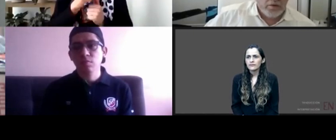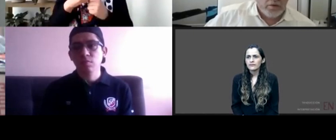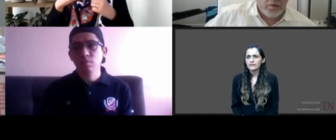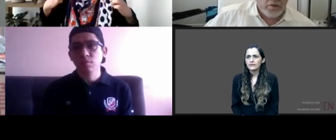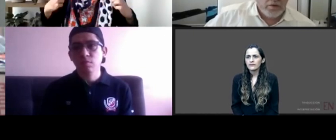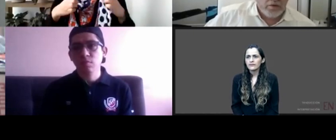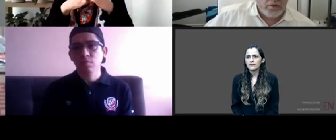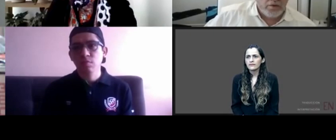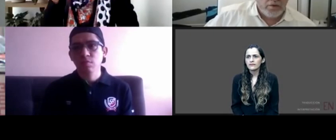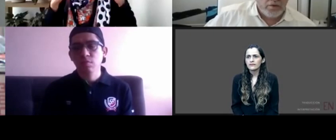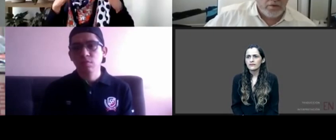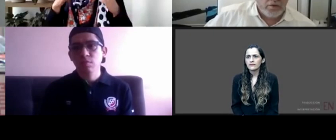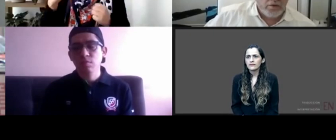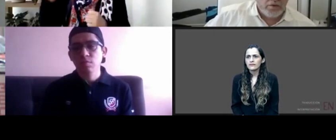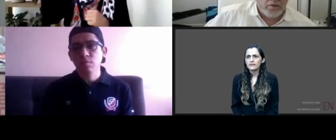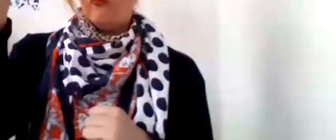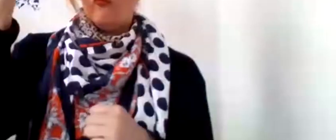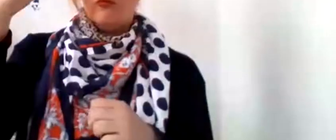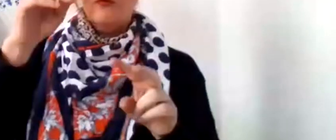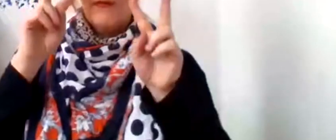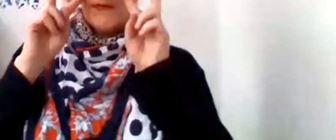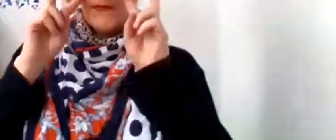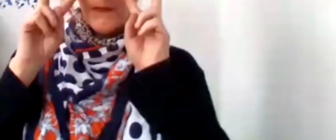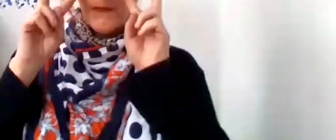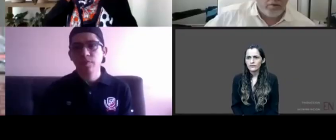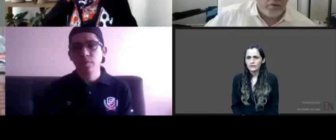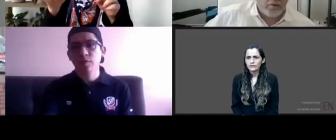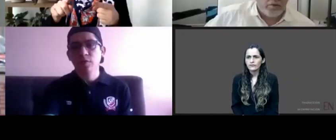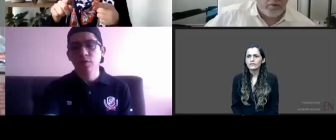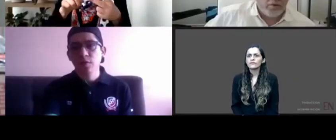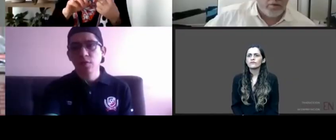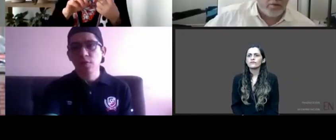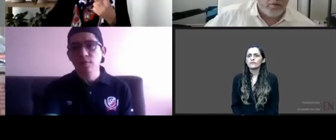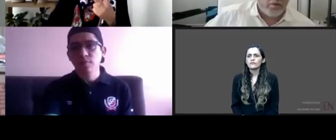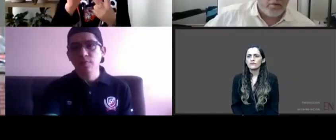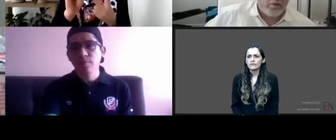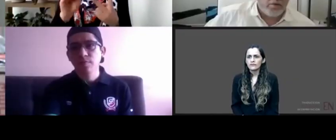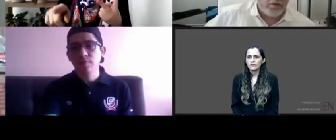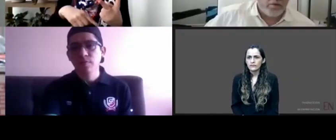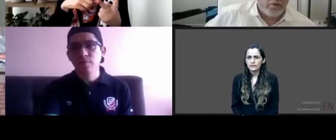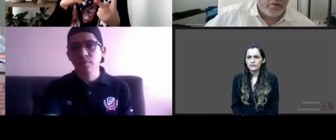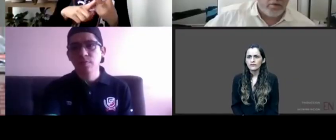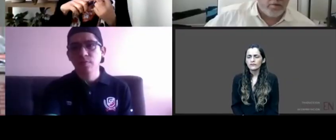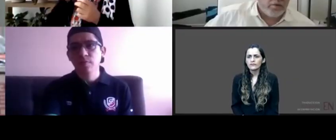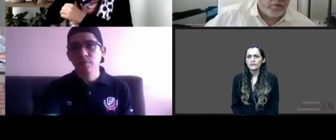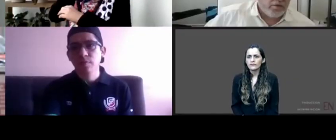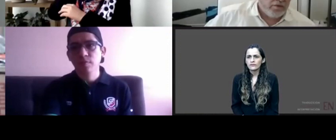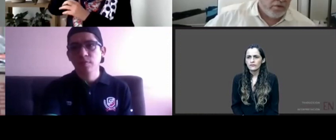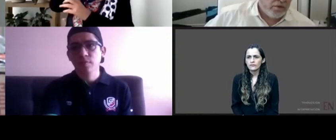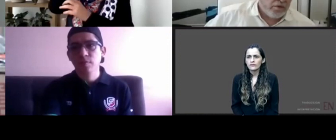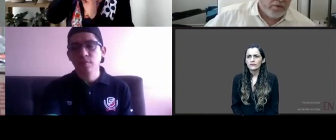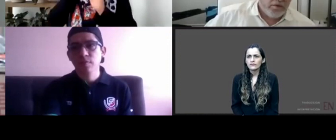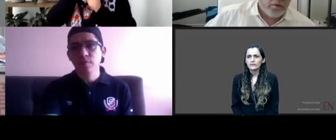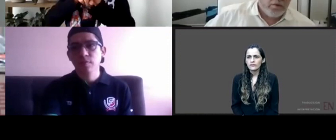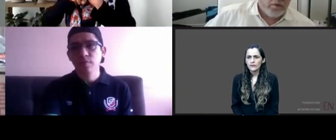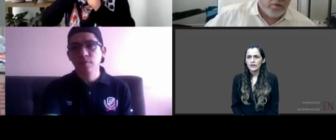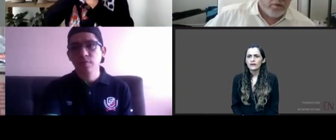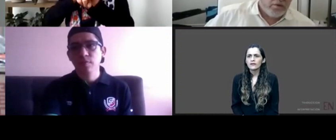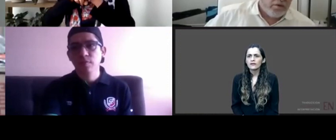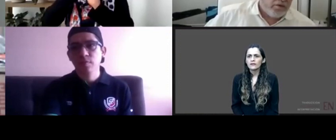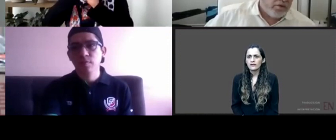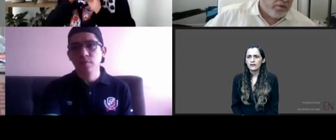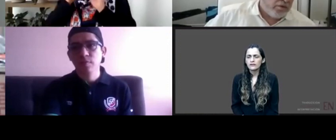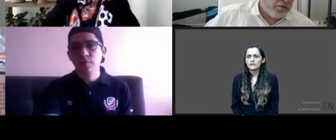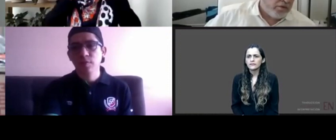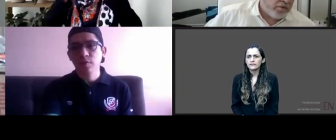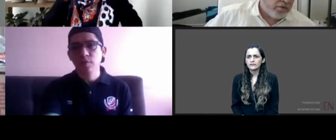Hay cuestiones que adecuar, por ejemplo, la iluminación en caso de una alarma, ¿no? De haber alguna emergencia,